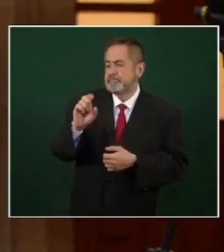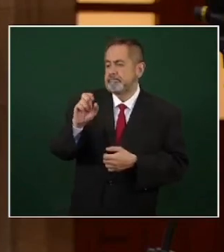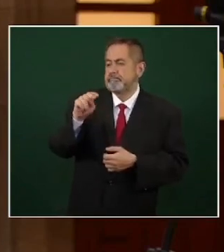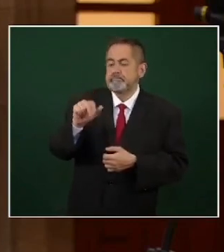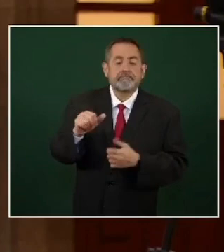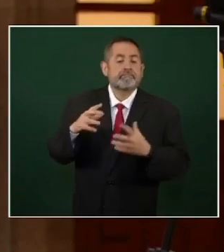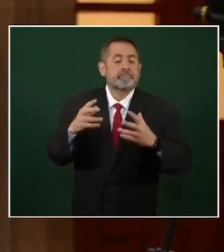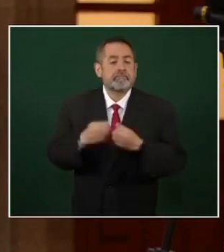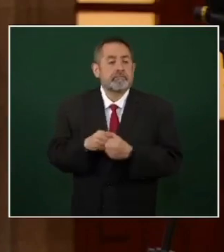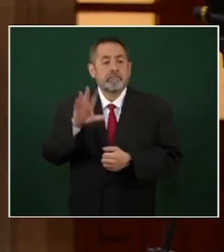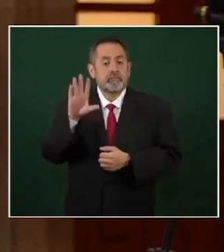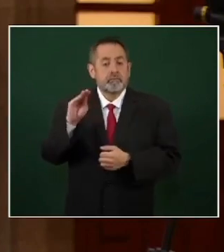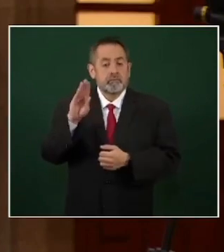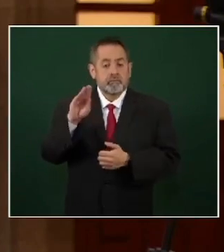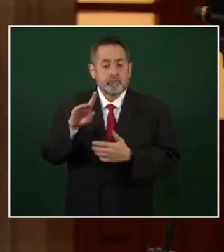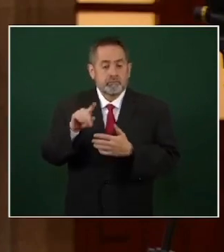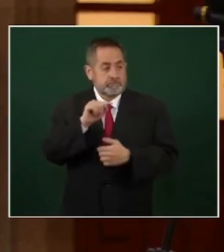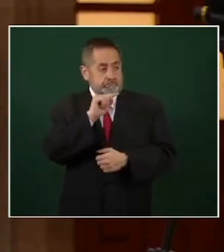Tenemos 90 casos.